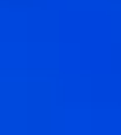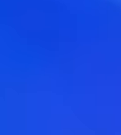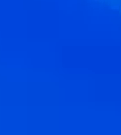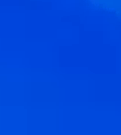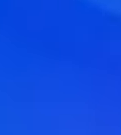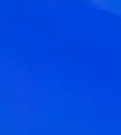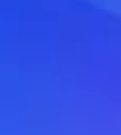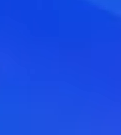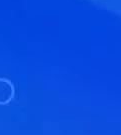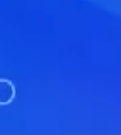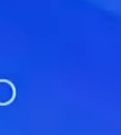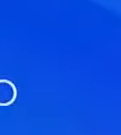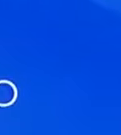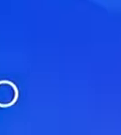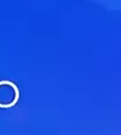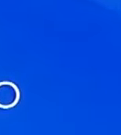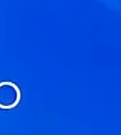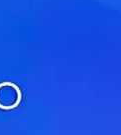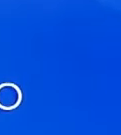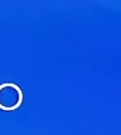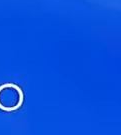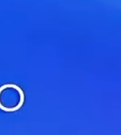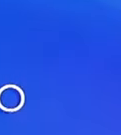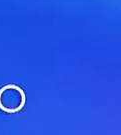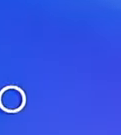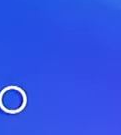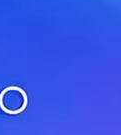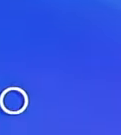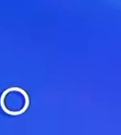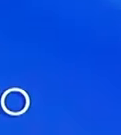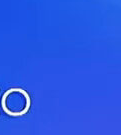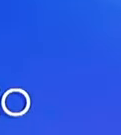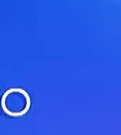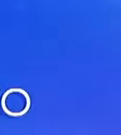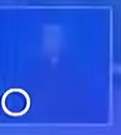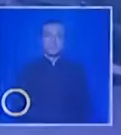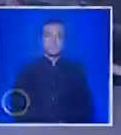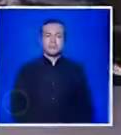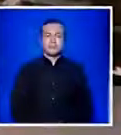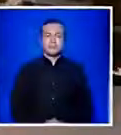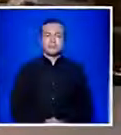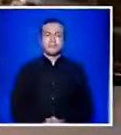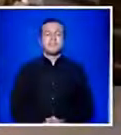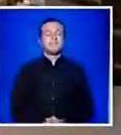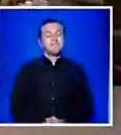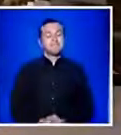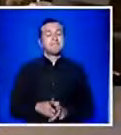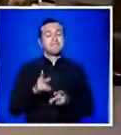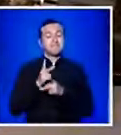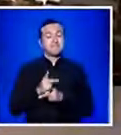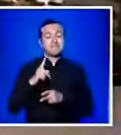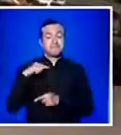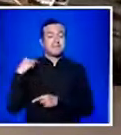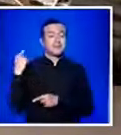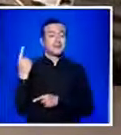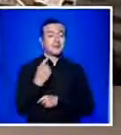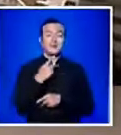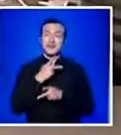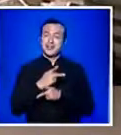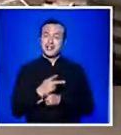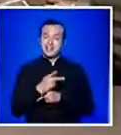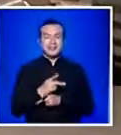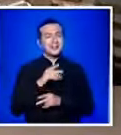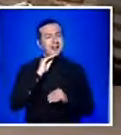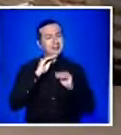Juntos somos más seguridad, porque juntos nos cuidamos. Nos cuidamos entre todos en nuestra campaña, por